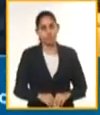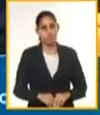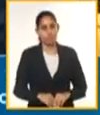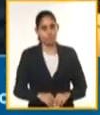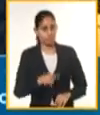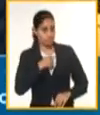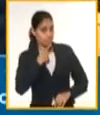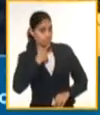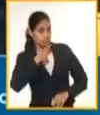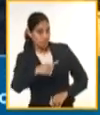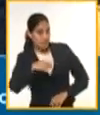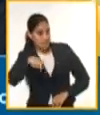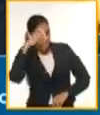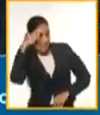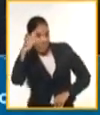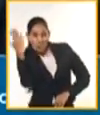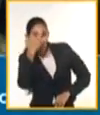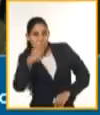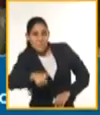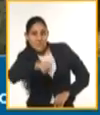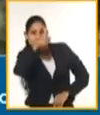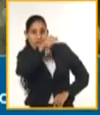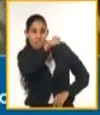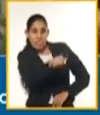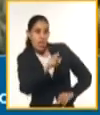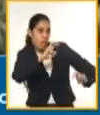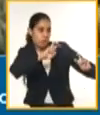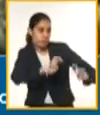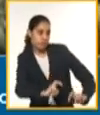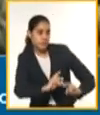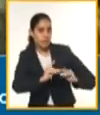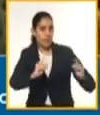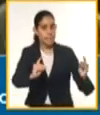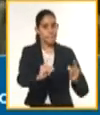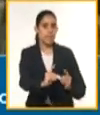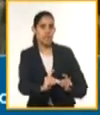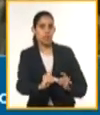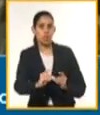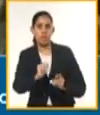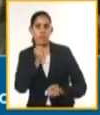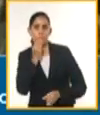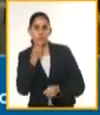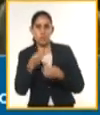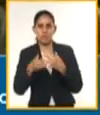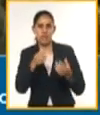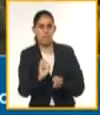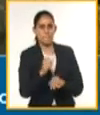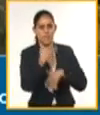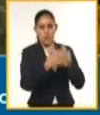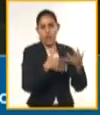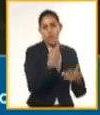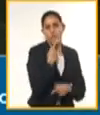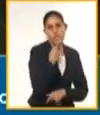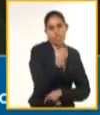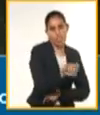Debería estar agradecido al presidente por recibirle en el despacho Oval en vez de hacer giras hablando de sus problemas, le ha contestado